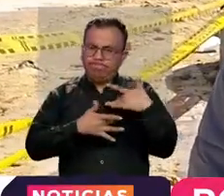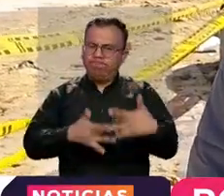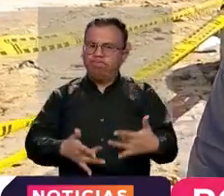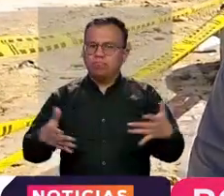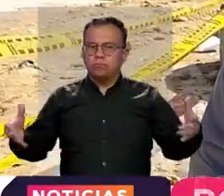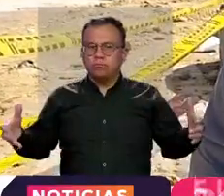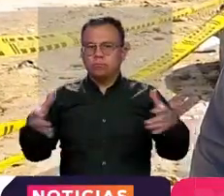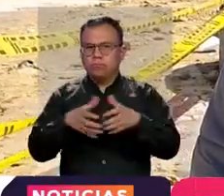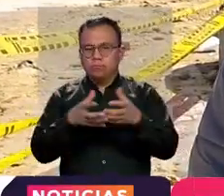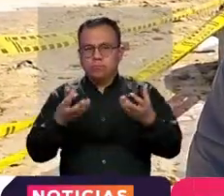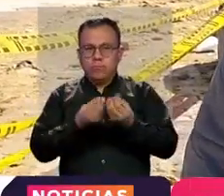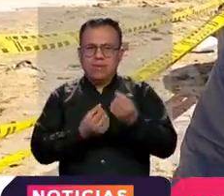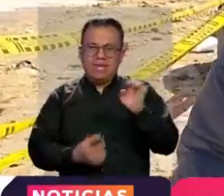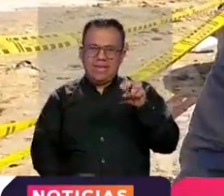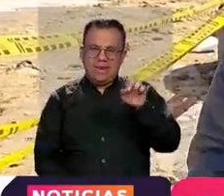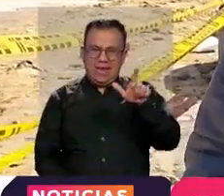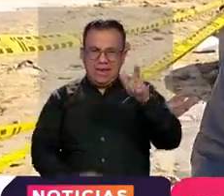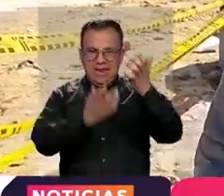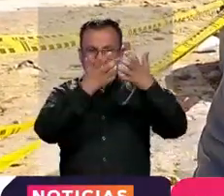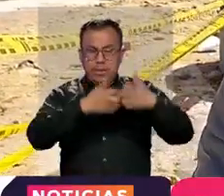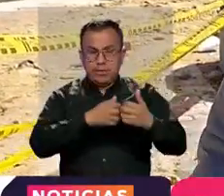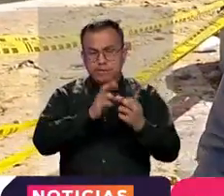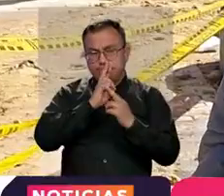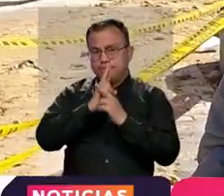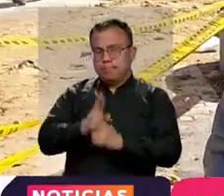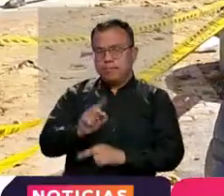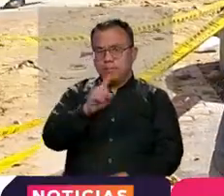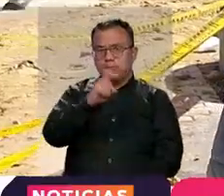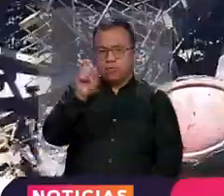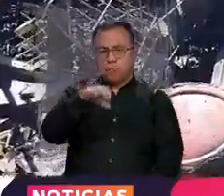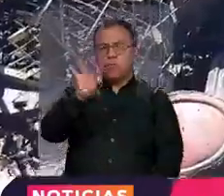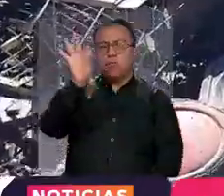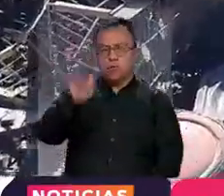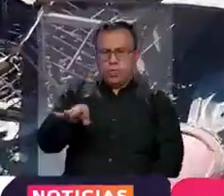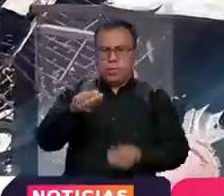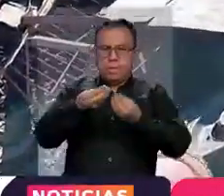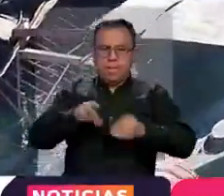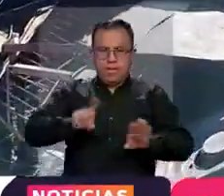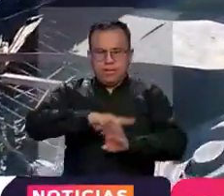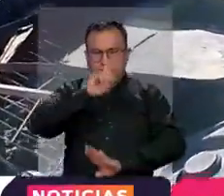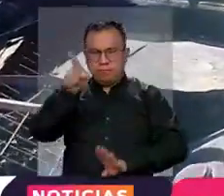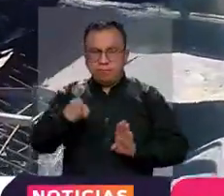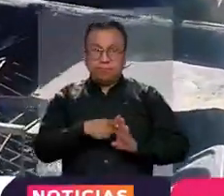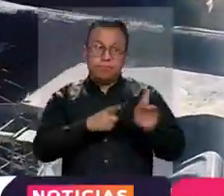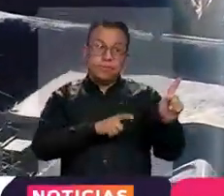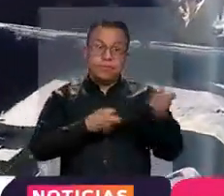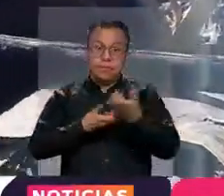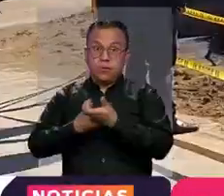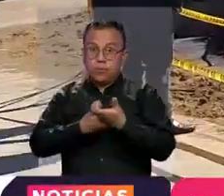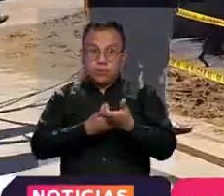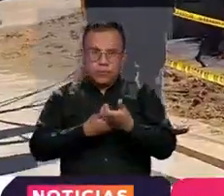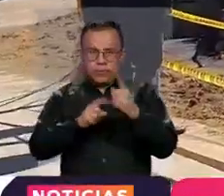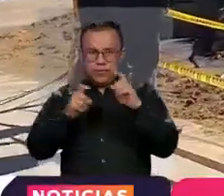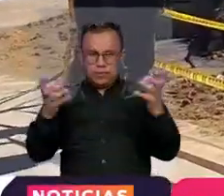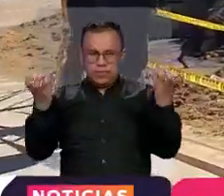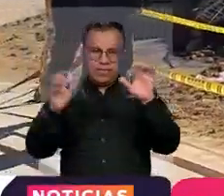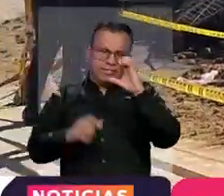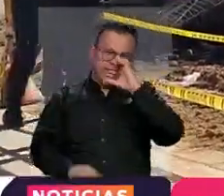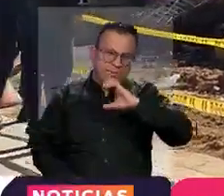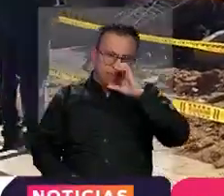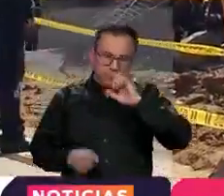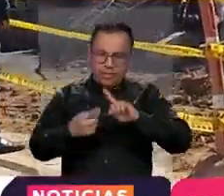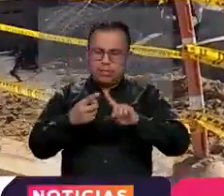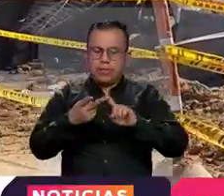voluntad de Enel, que pues va a responder a un 100% de la pérdida total. Bomberos de las estaciones Caobos, Chapinero